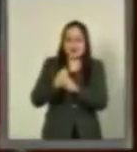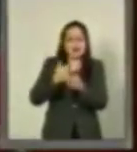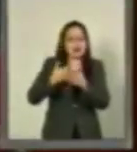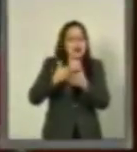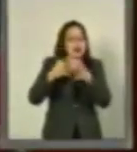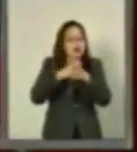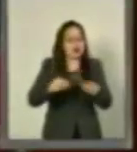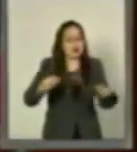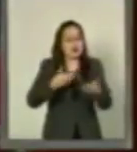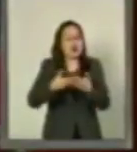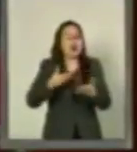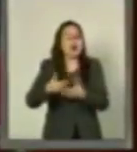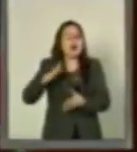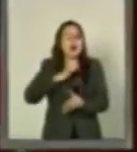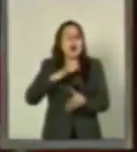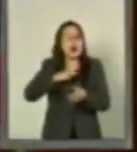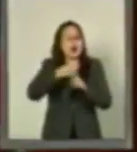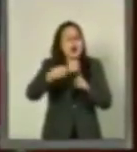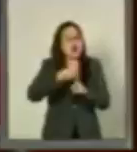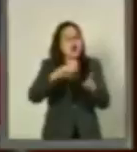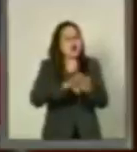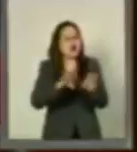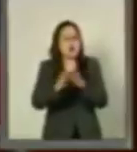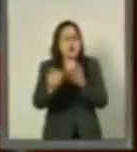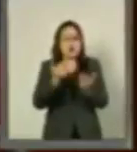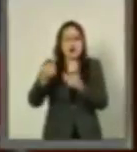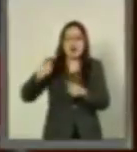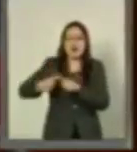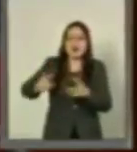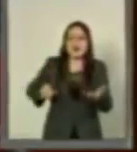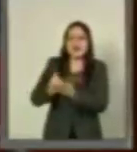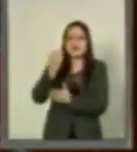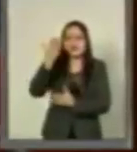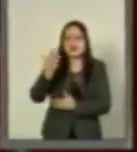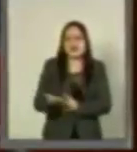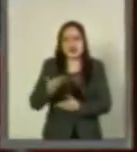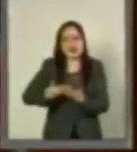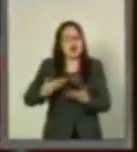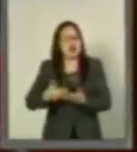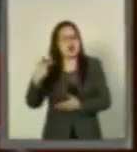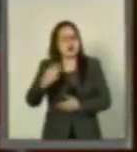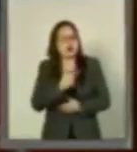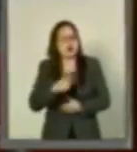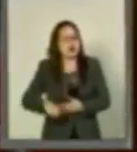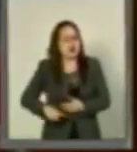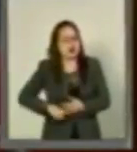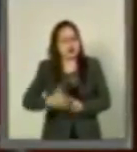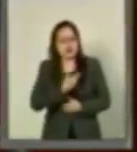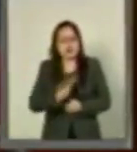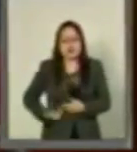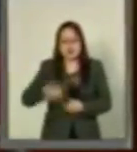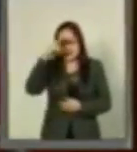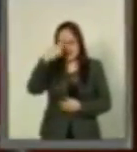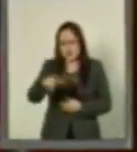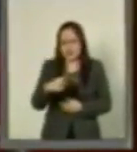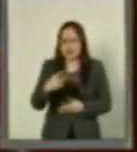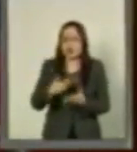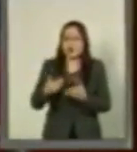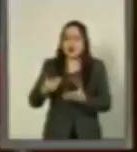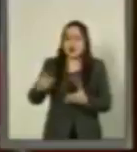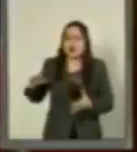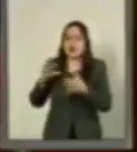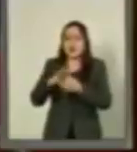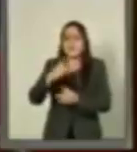ya tenemos un balance de esa decisión que tomó el actual gobierno, y la política de